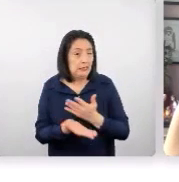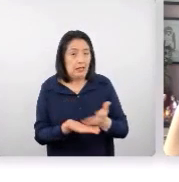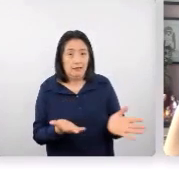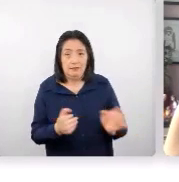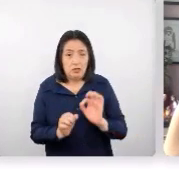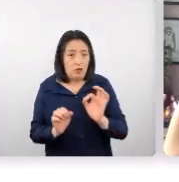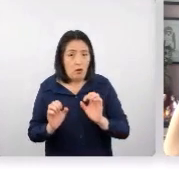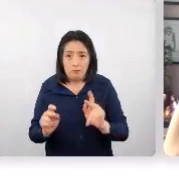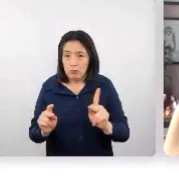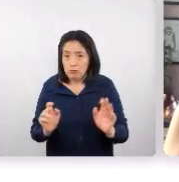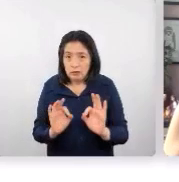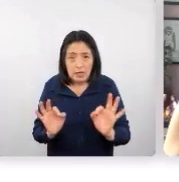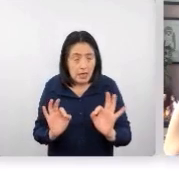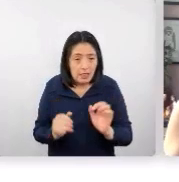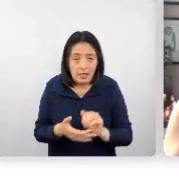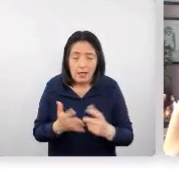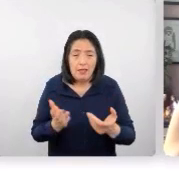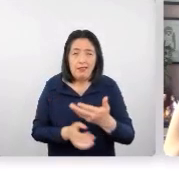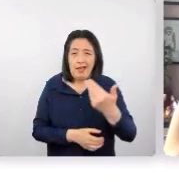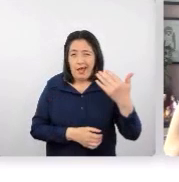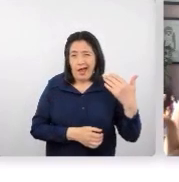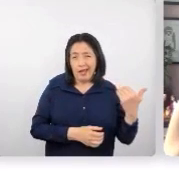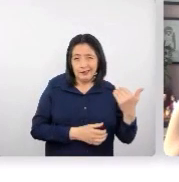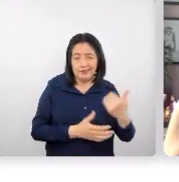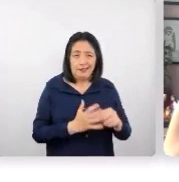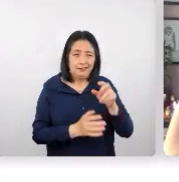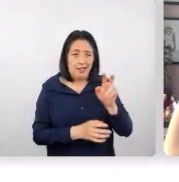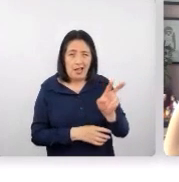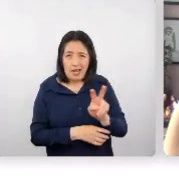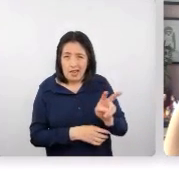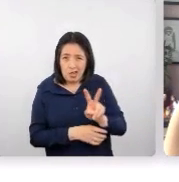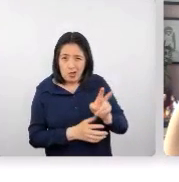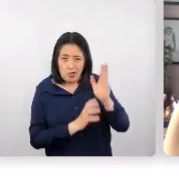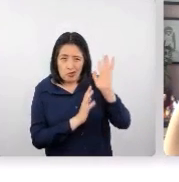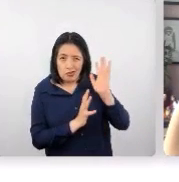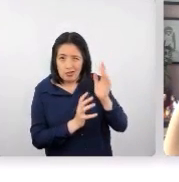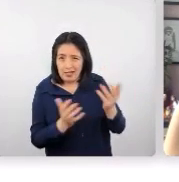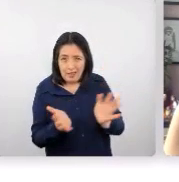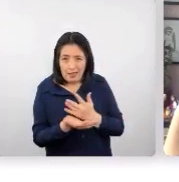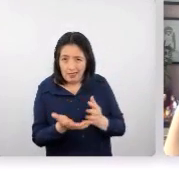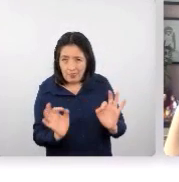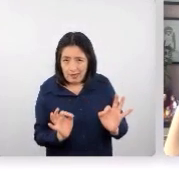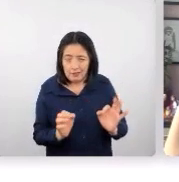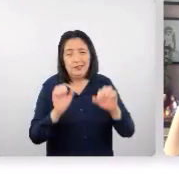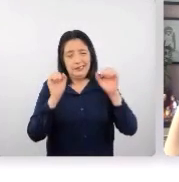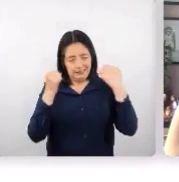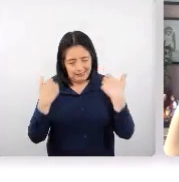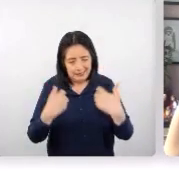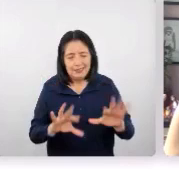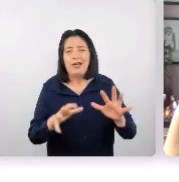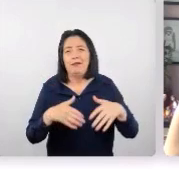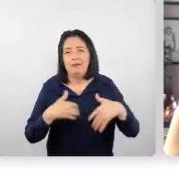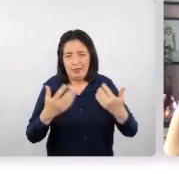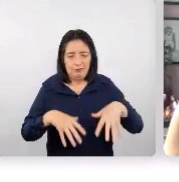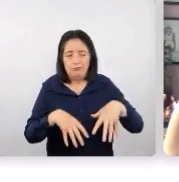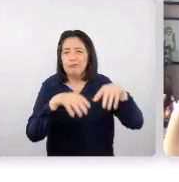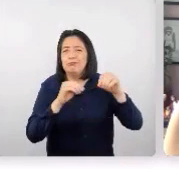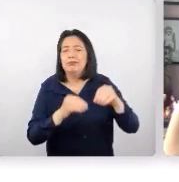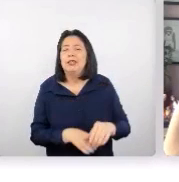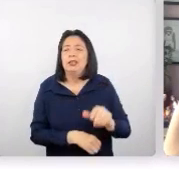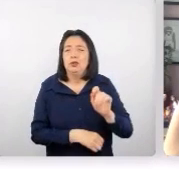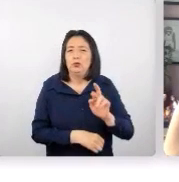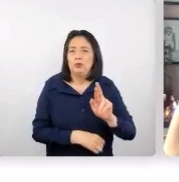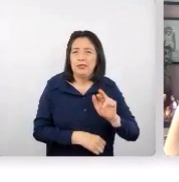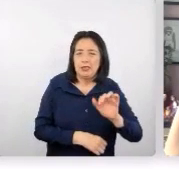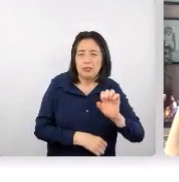oportunidad de conectarse anteriormente a alguna de estas capacitaciones, ya están disponibles en turismoin.pe